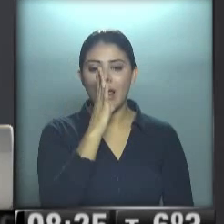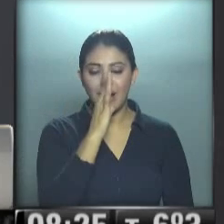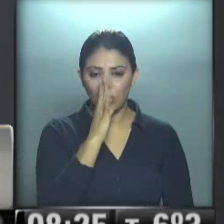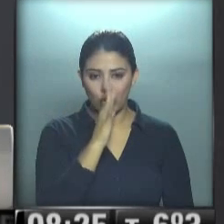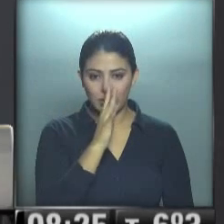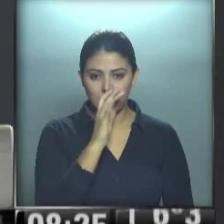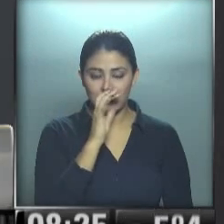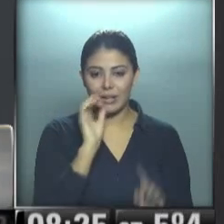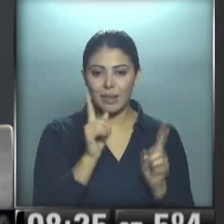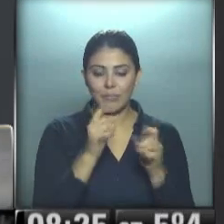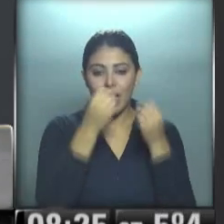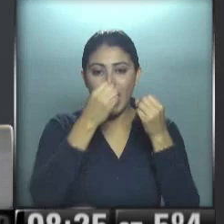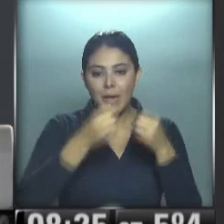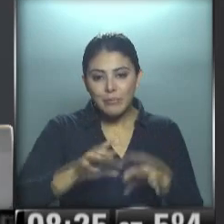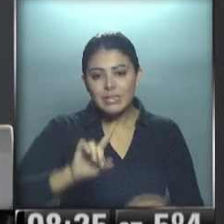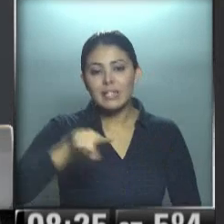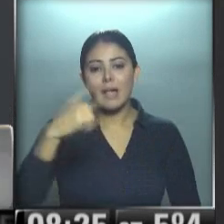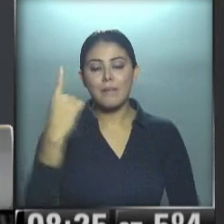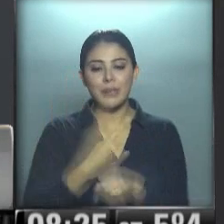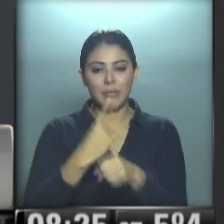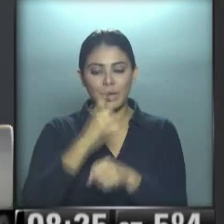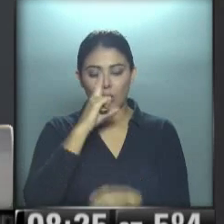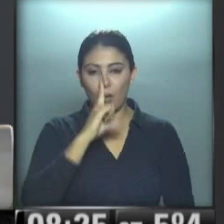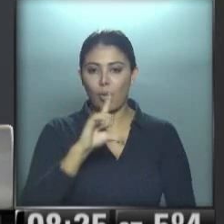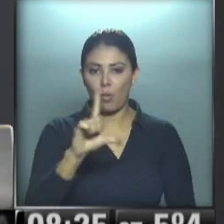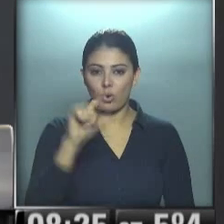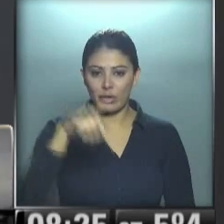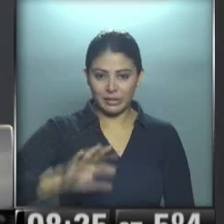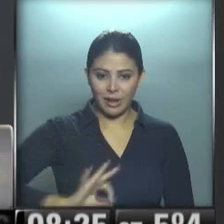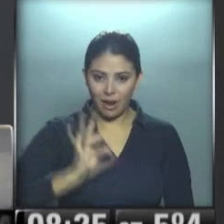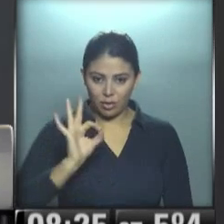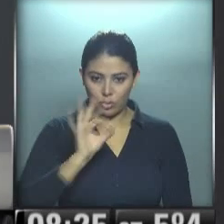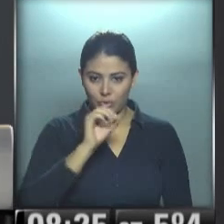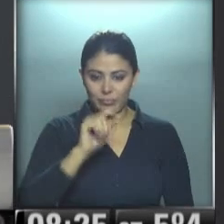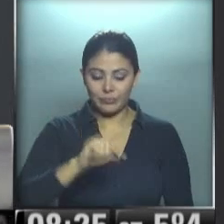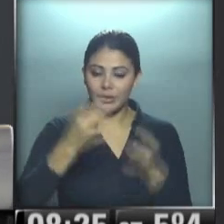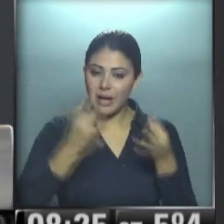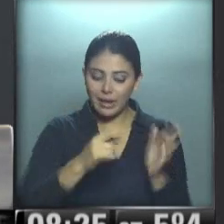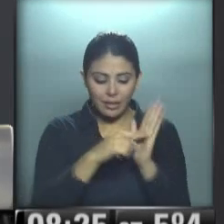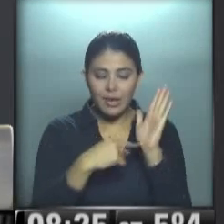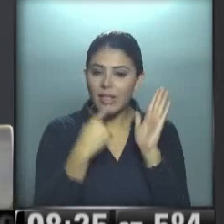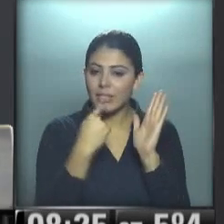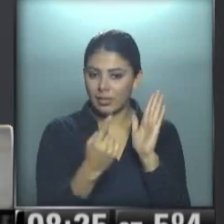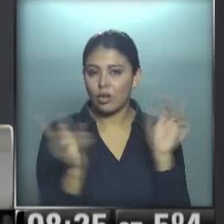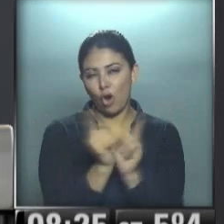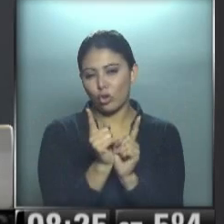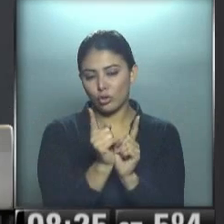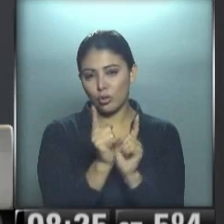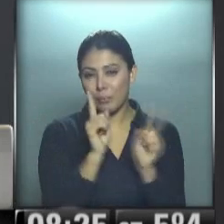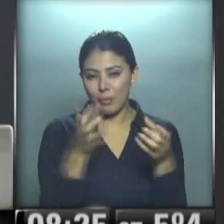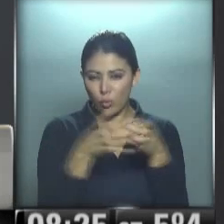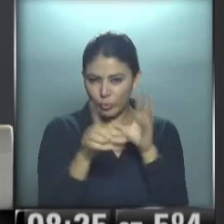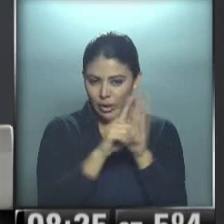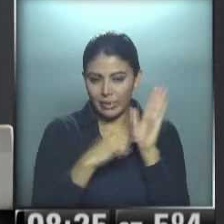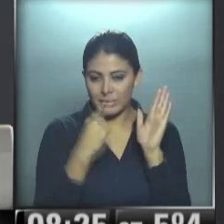misma está vigente a partir del primero de julio del corriente año allí lo que establece en síntesis esta resolución